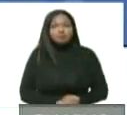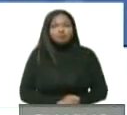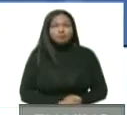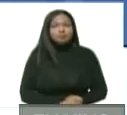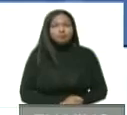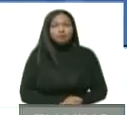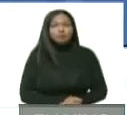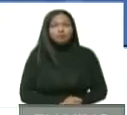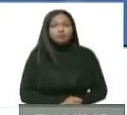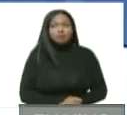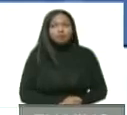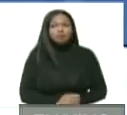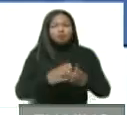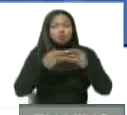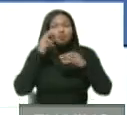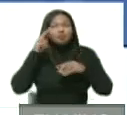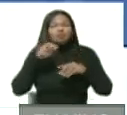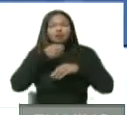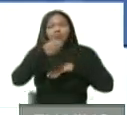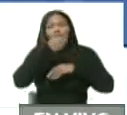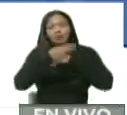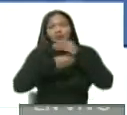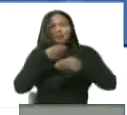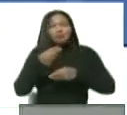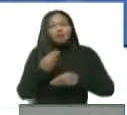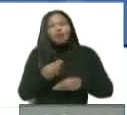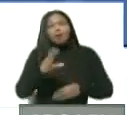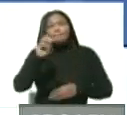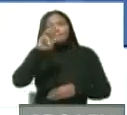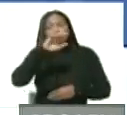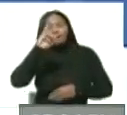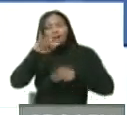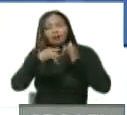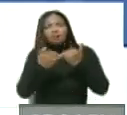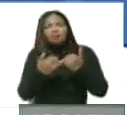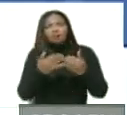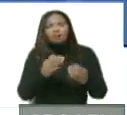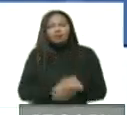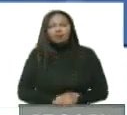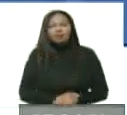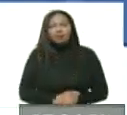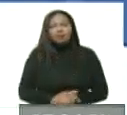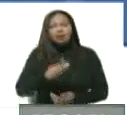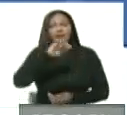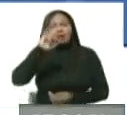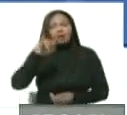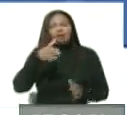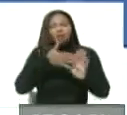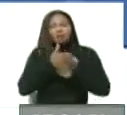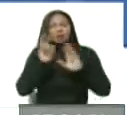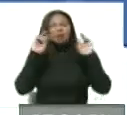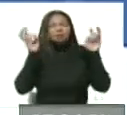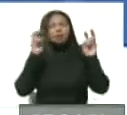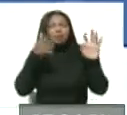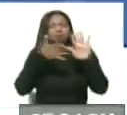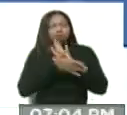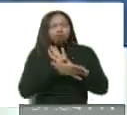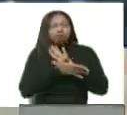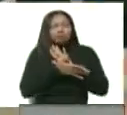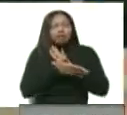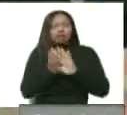Estábamos viendo parte de la entrevista que hacía Boris Castellanos a Laila Tajaldín sobre todos los temas